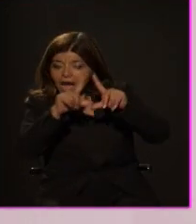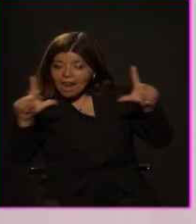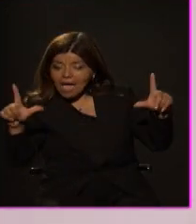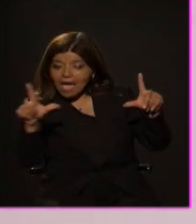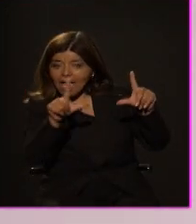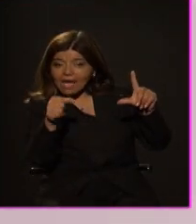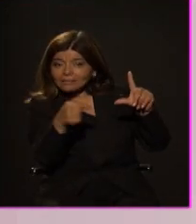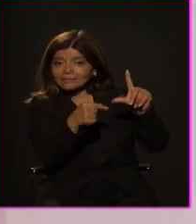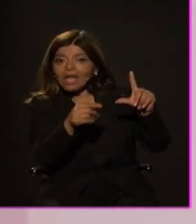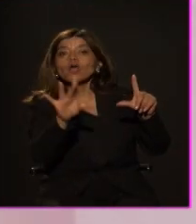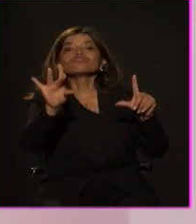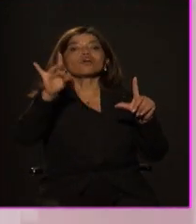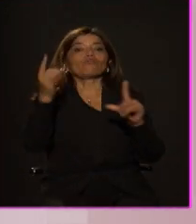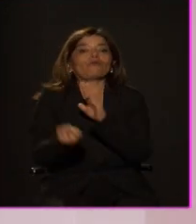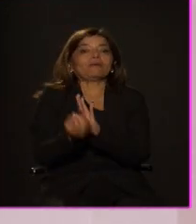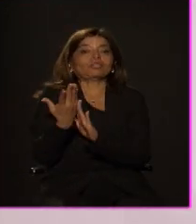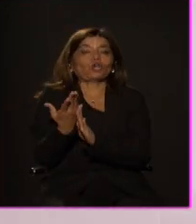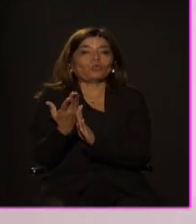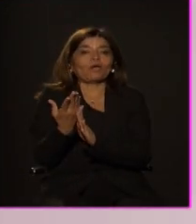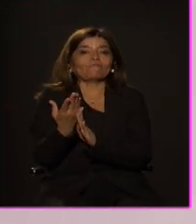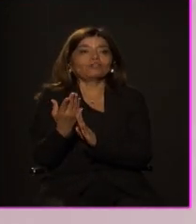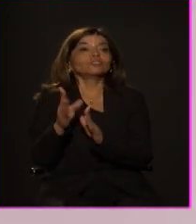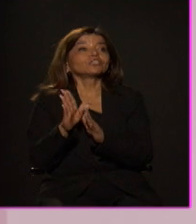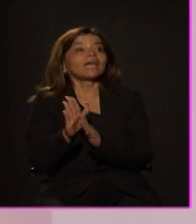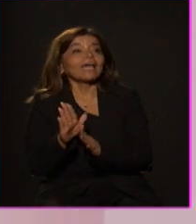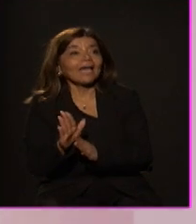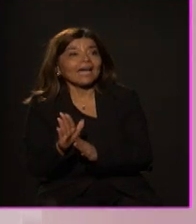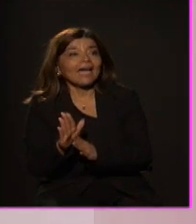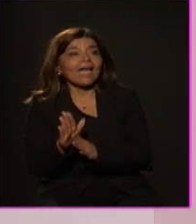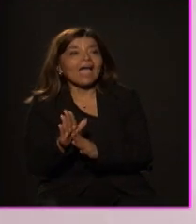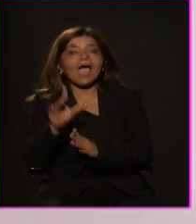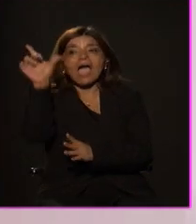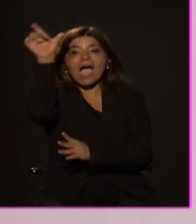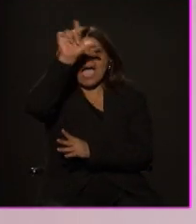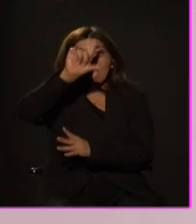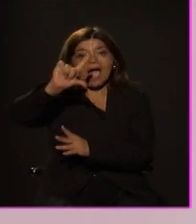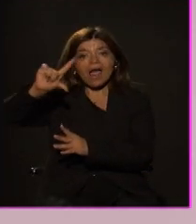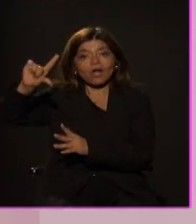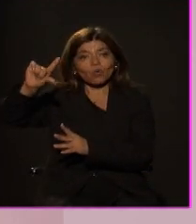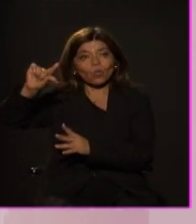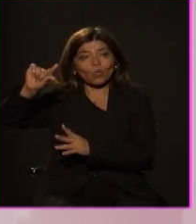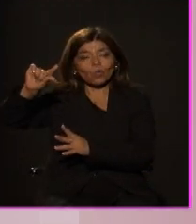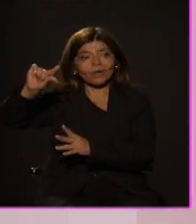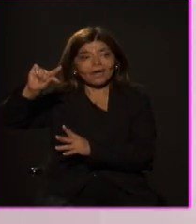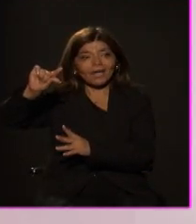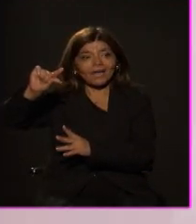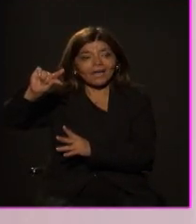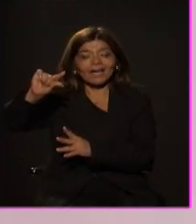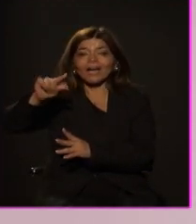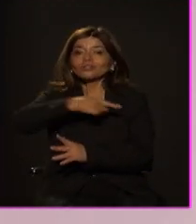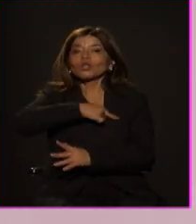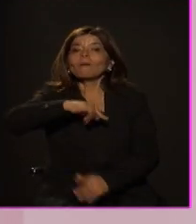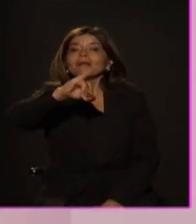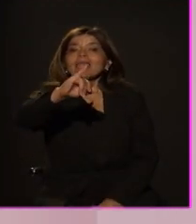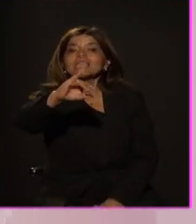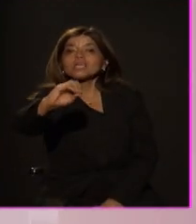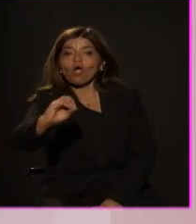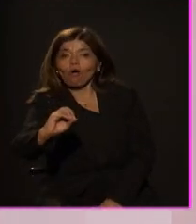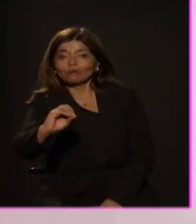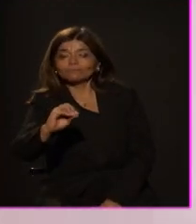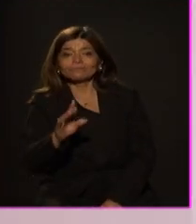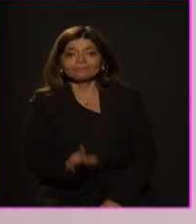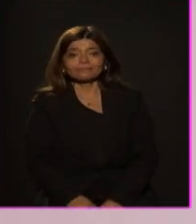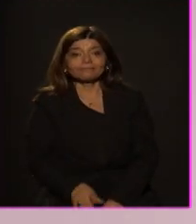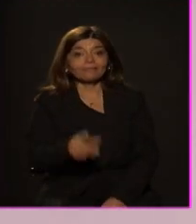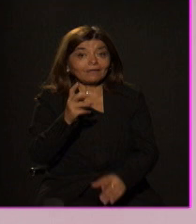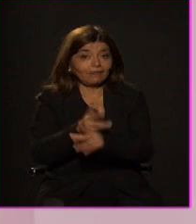era una señal del descubrimiento de volcanismo en una luna de Júpiter, en Io. Y es muy interesante lo que ella dice. Hay un